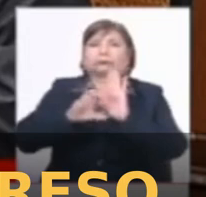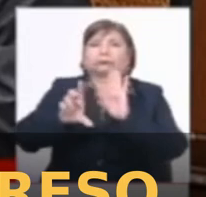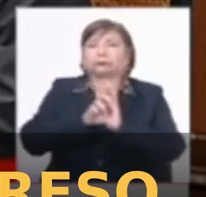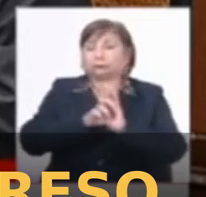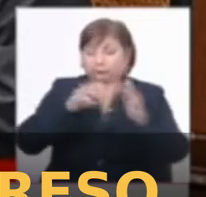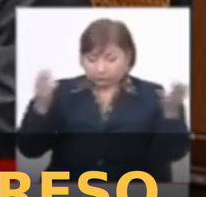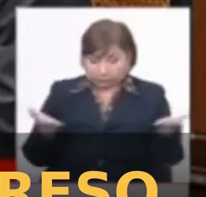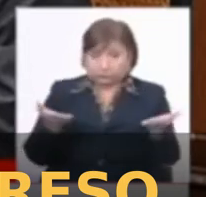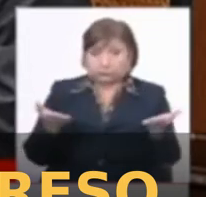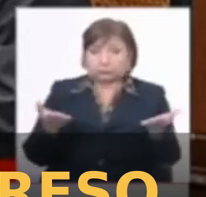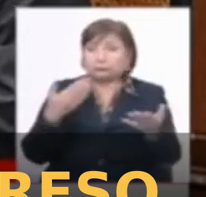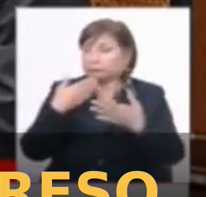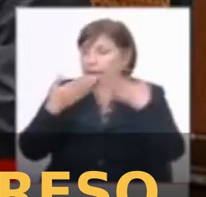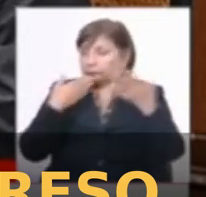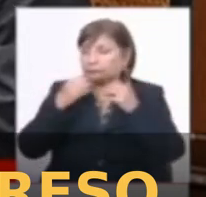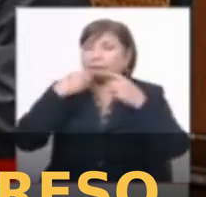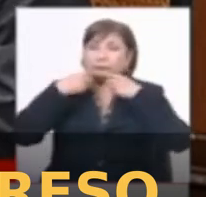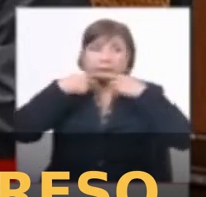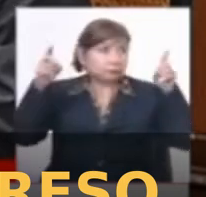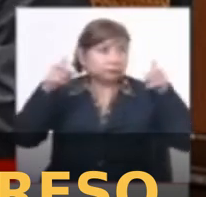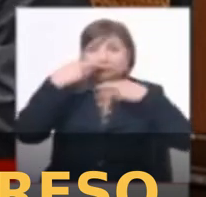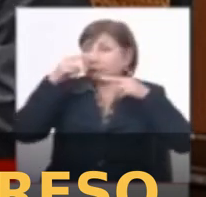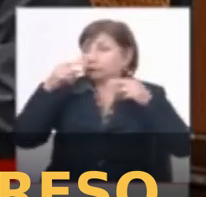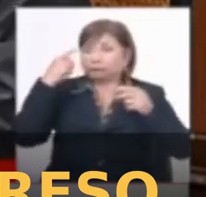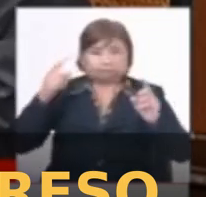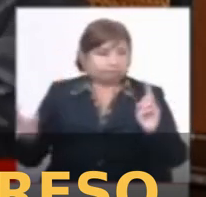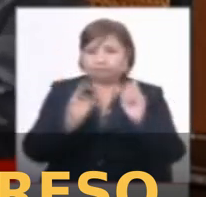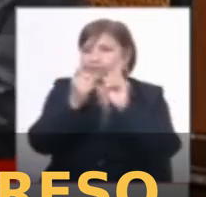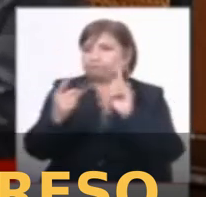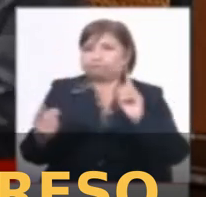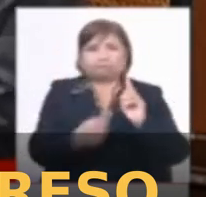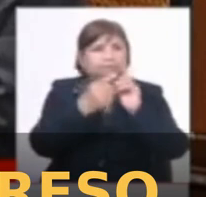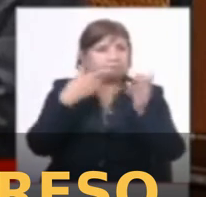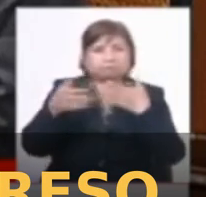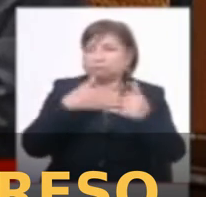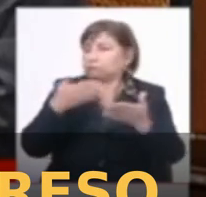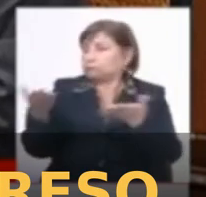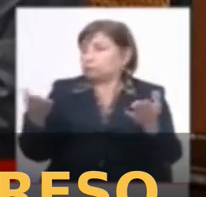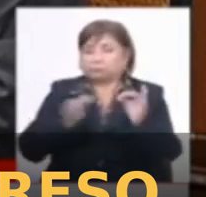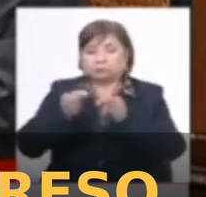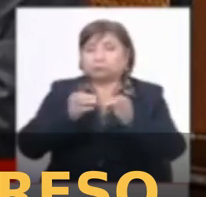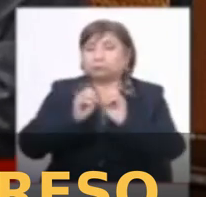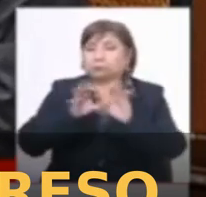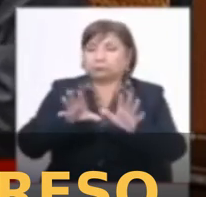Pero aquí estoy, ya que mis declaraciones son públicas, para enfrentar cualquier hecho que usted o esclarecer